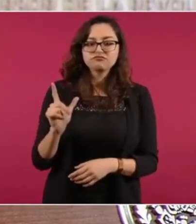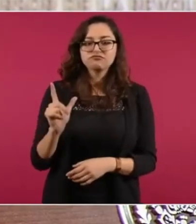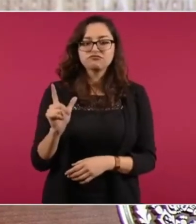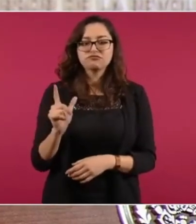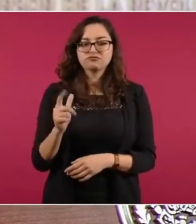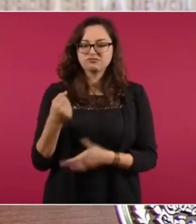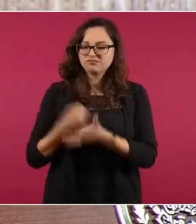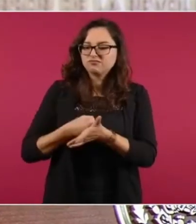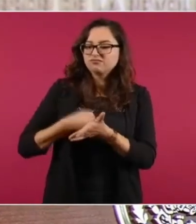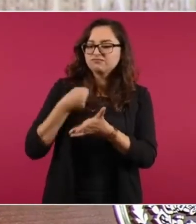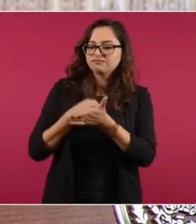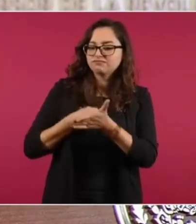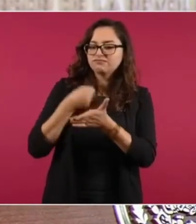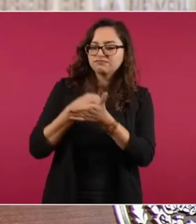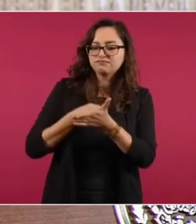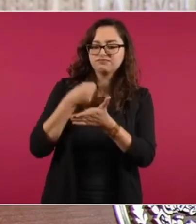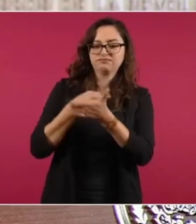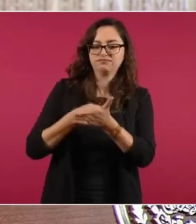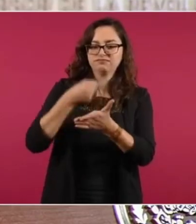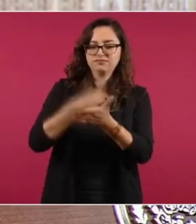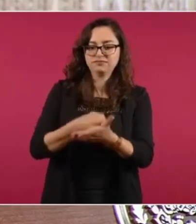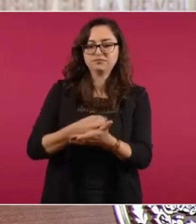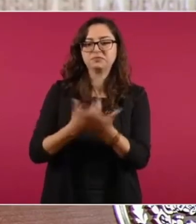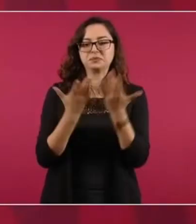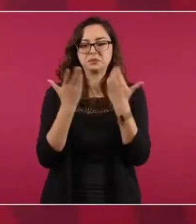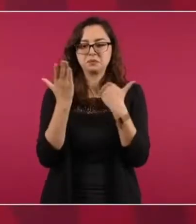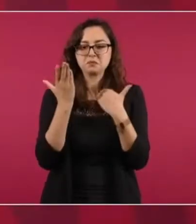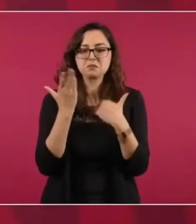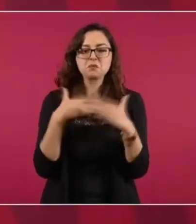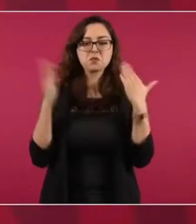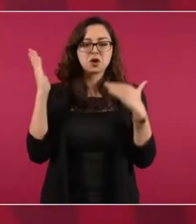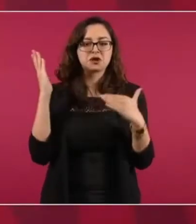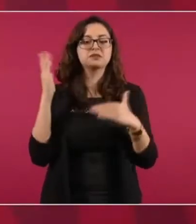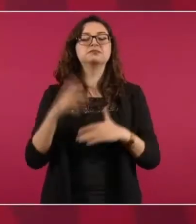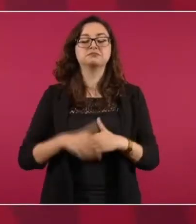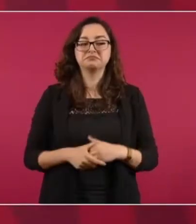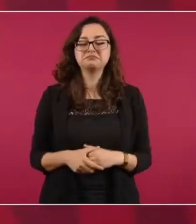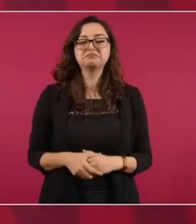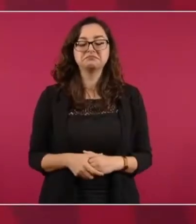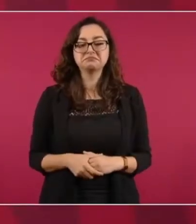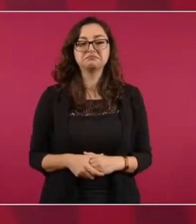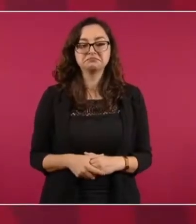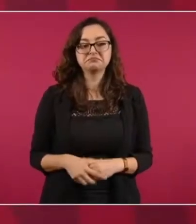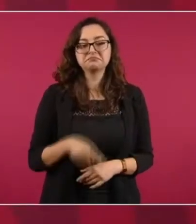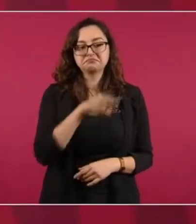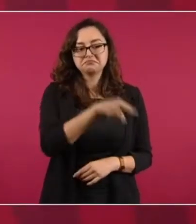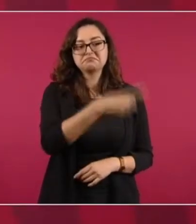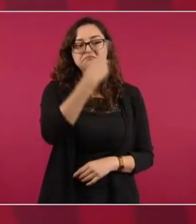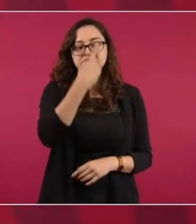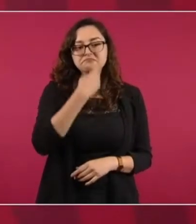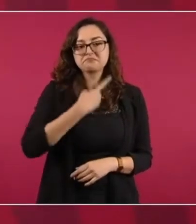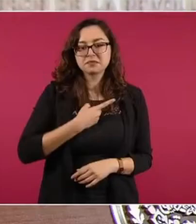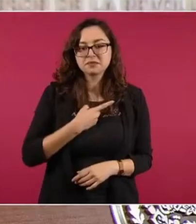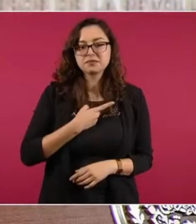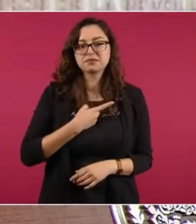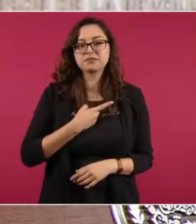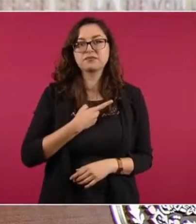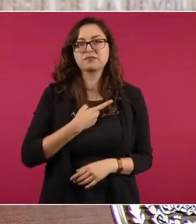con perseverancia salió adelante. Me platicaba de que